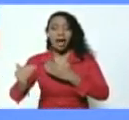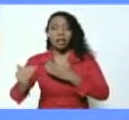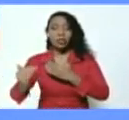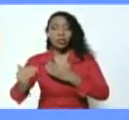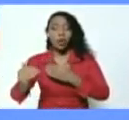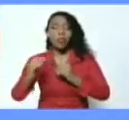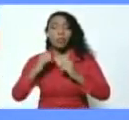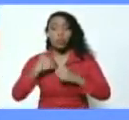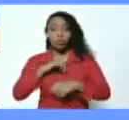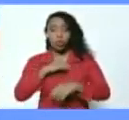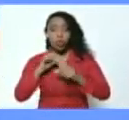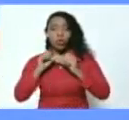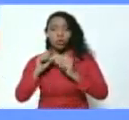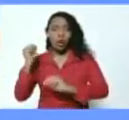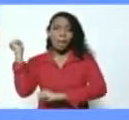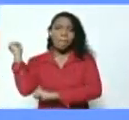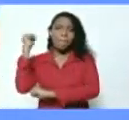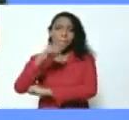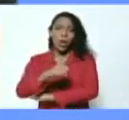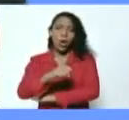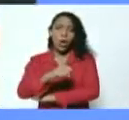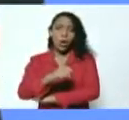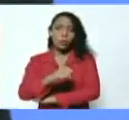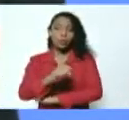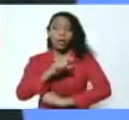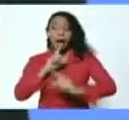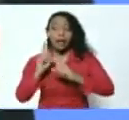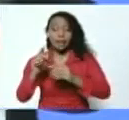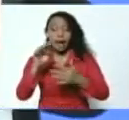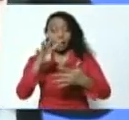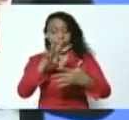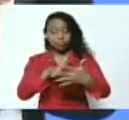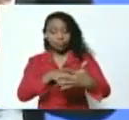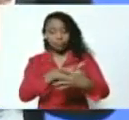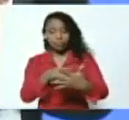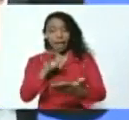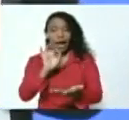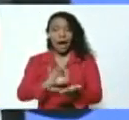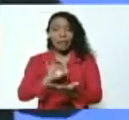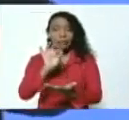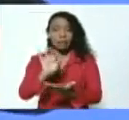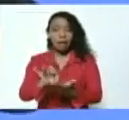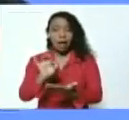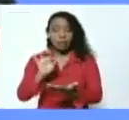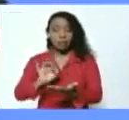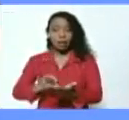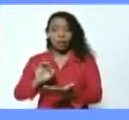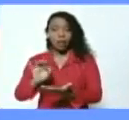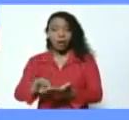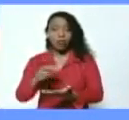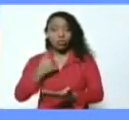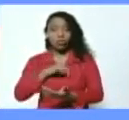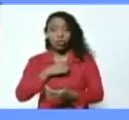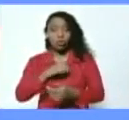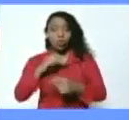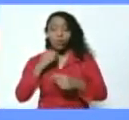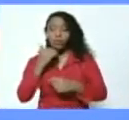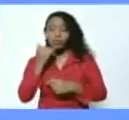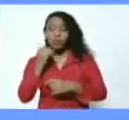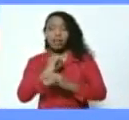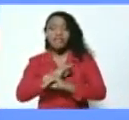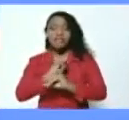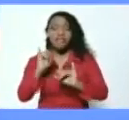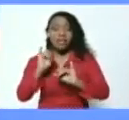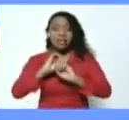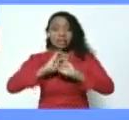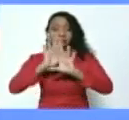vamos a continuar venciendo. Y con la agenda estratégica que vamos a terminar de definir